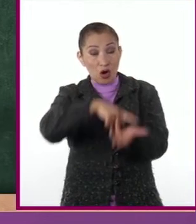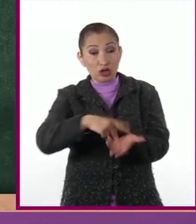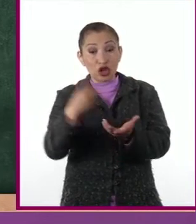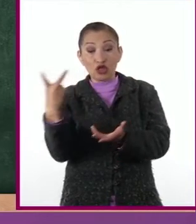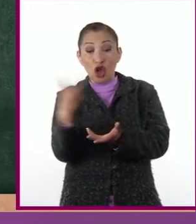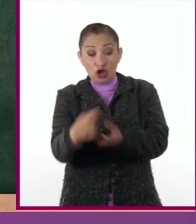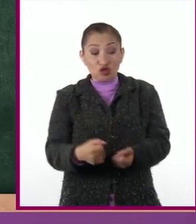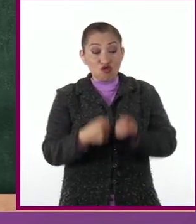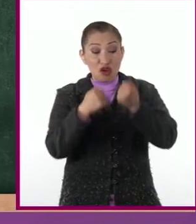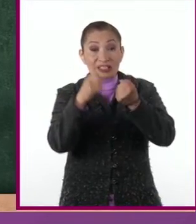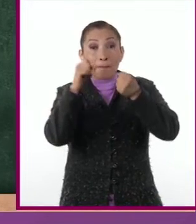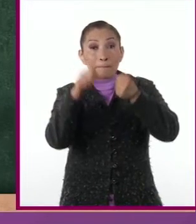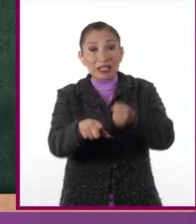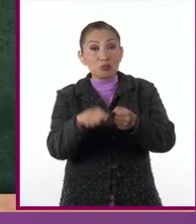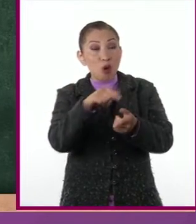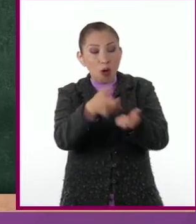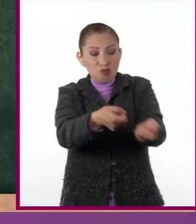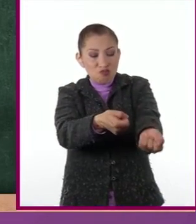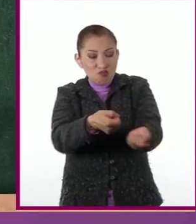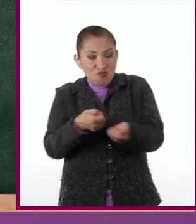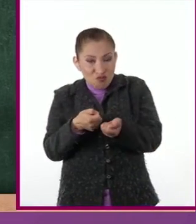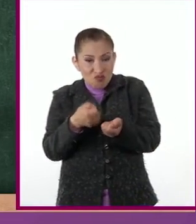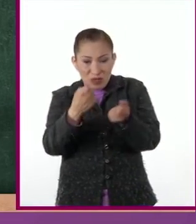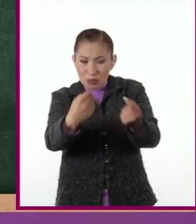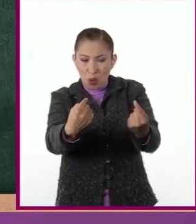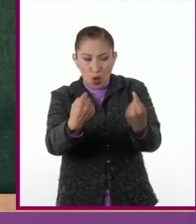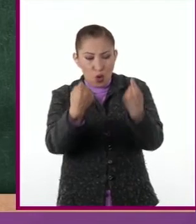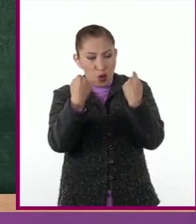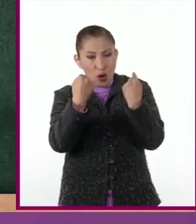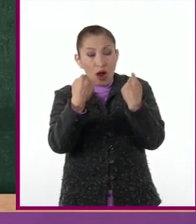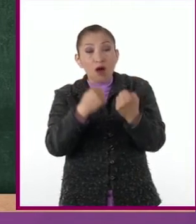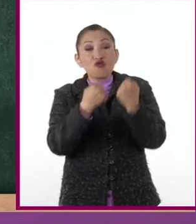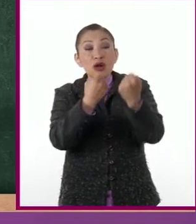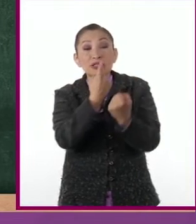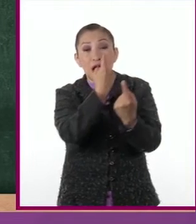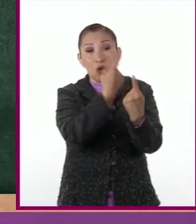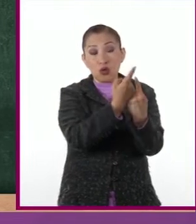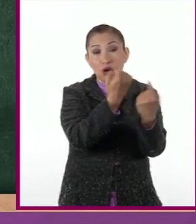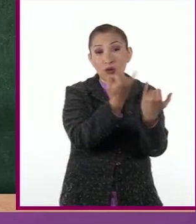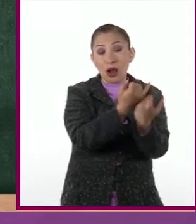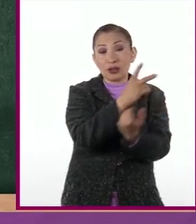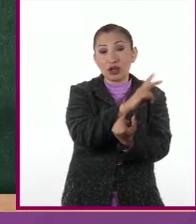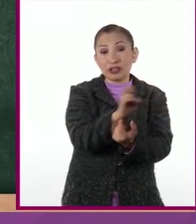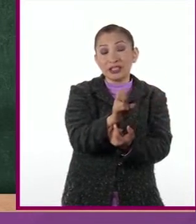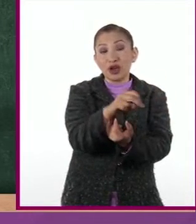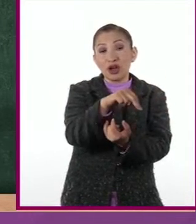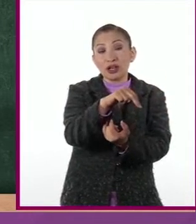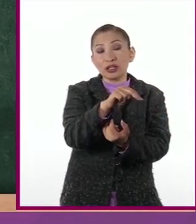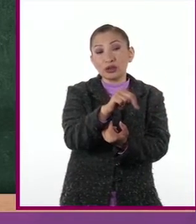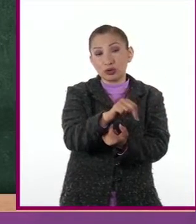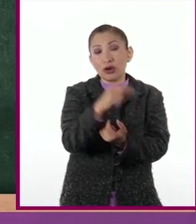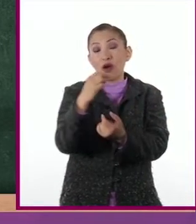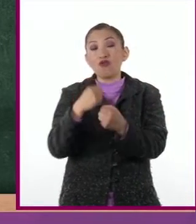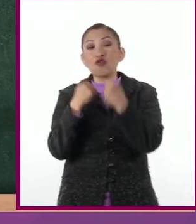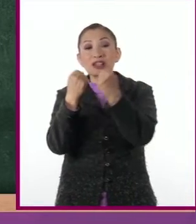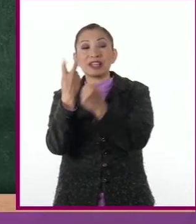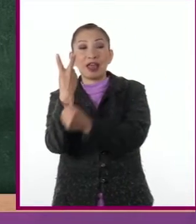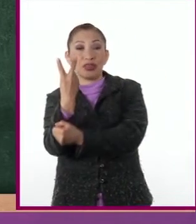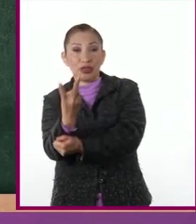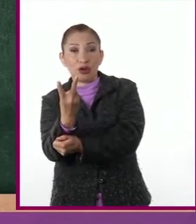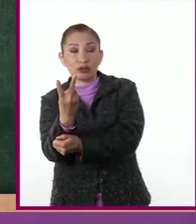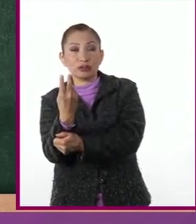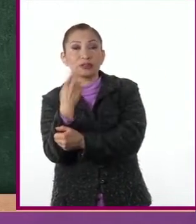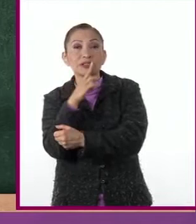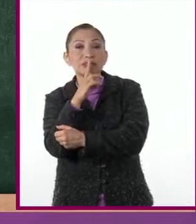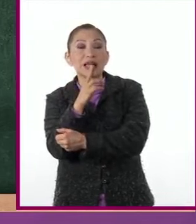dos fuerzas en un mismo sentido y dirección. La fuerza 1 es igual a 200 newtons y la fuerza número 2